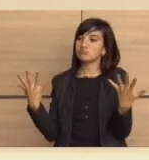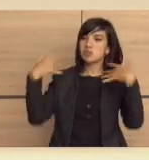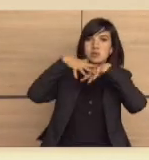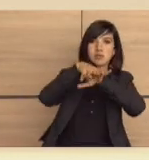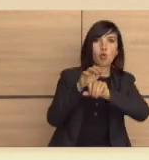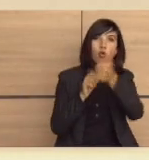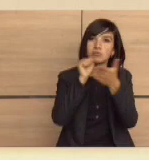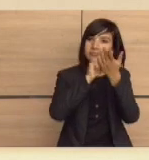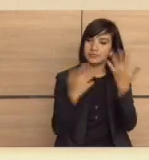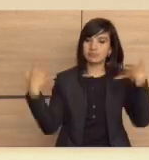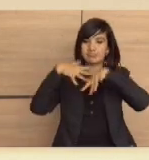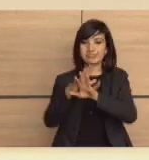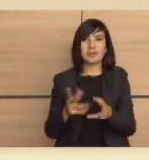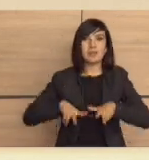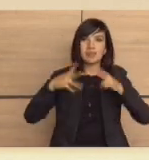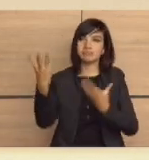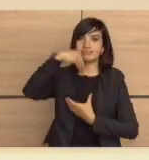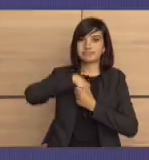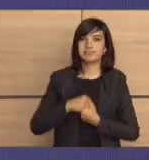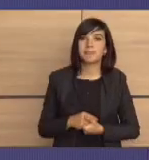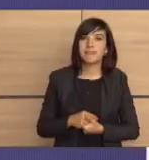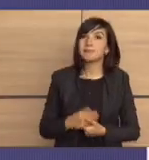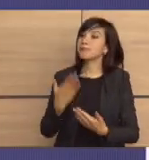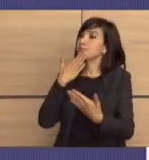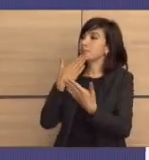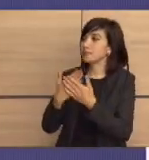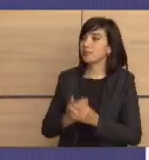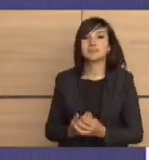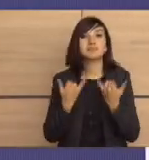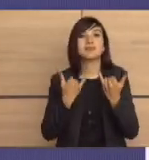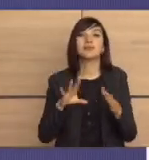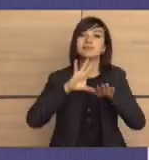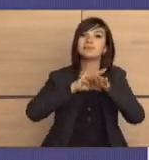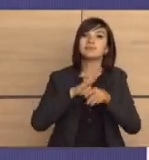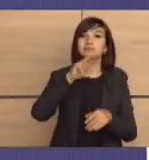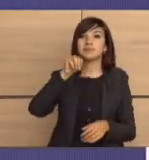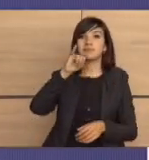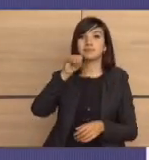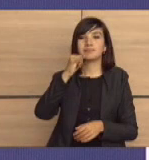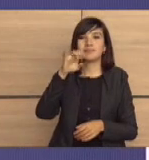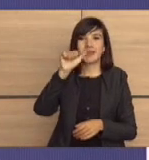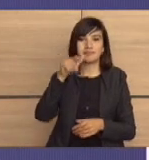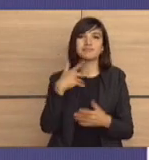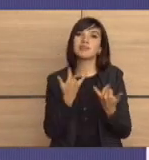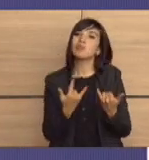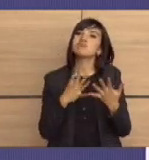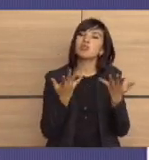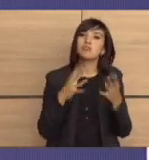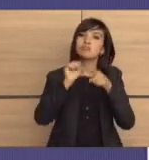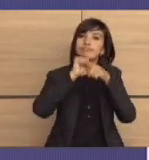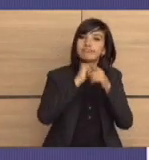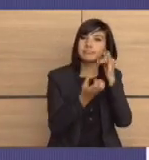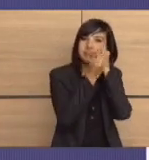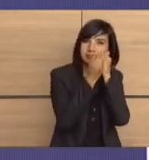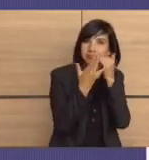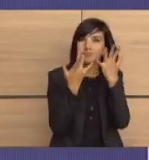Muchas gracias, profesor Juan Carlos. Doctor Mejía, hablando de recursos educativos, de prácticas pedagógicas, la pregunta